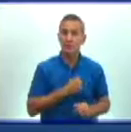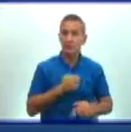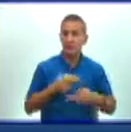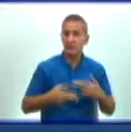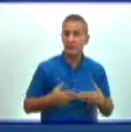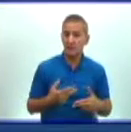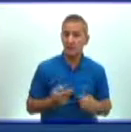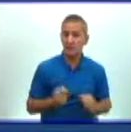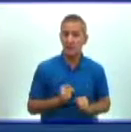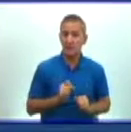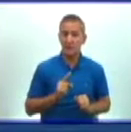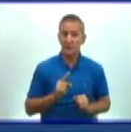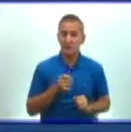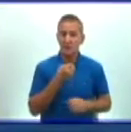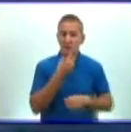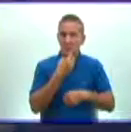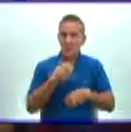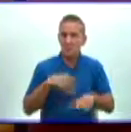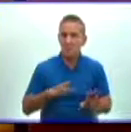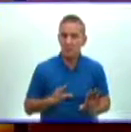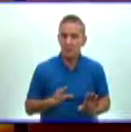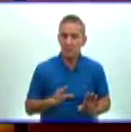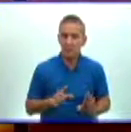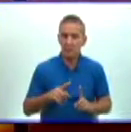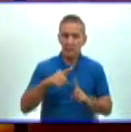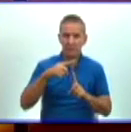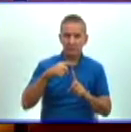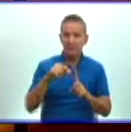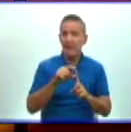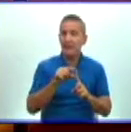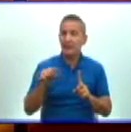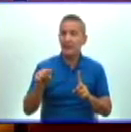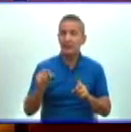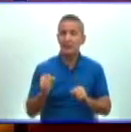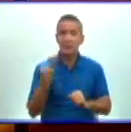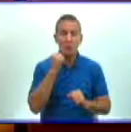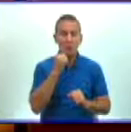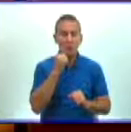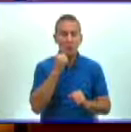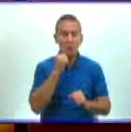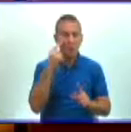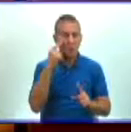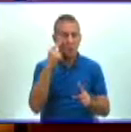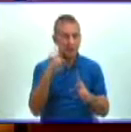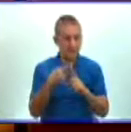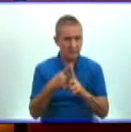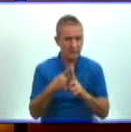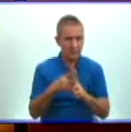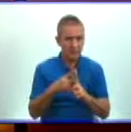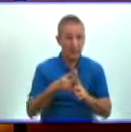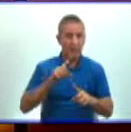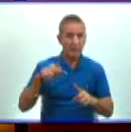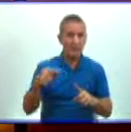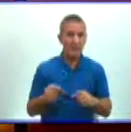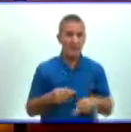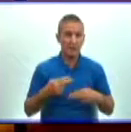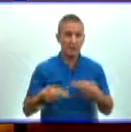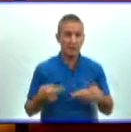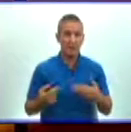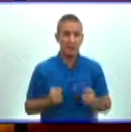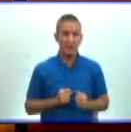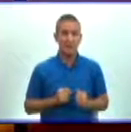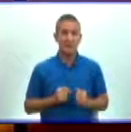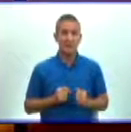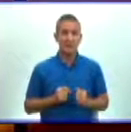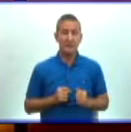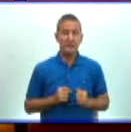La temática no es la esencia para usted construir ideas originales o